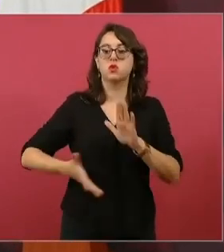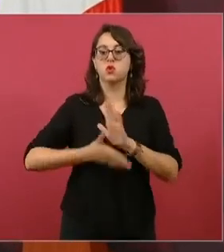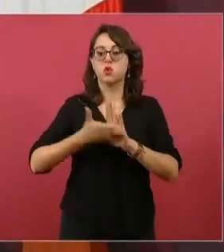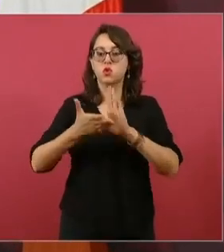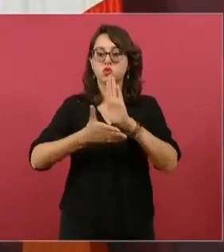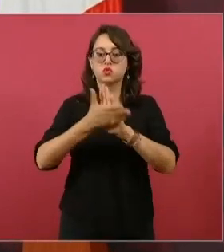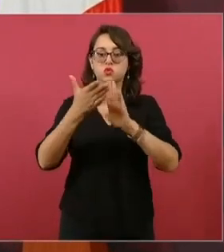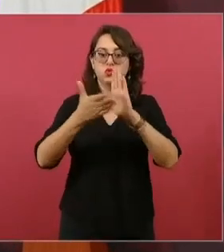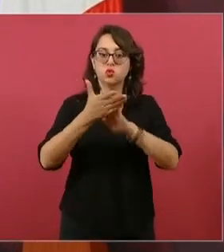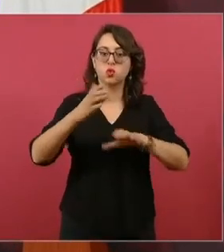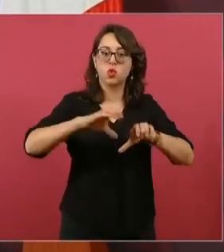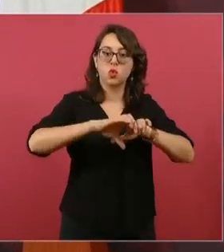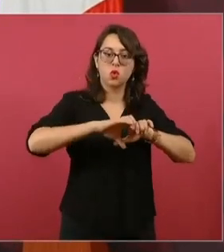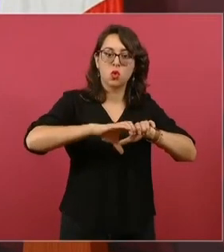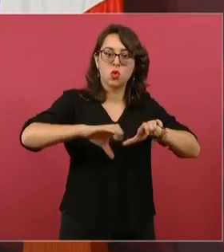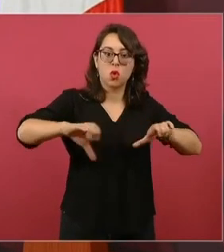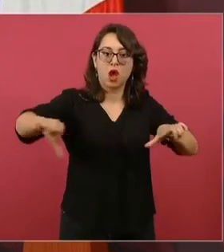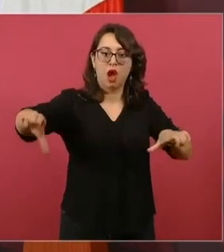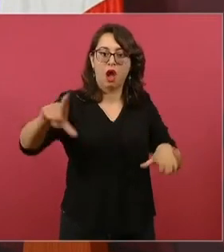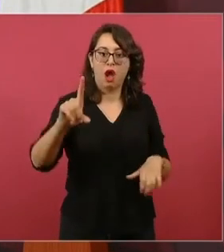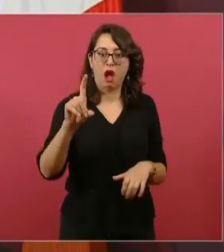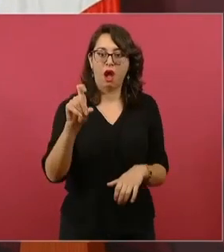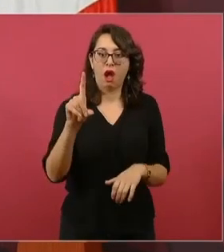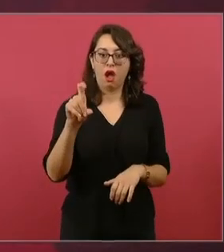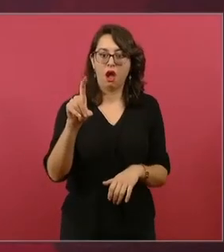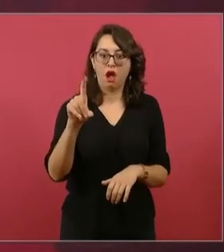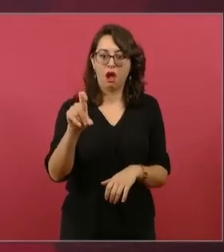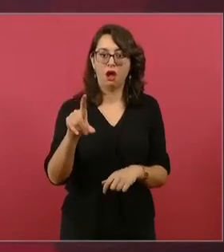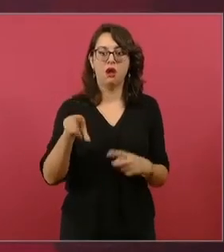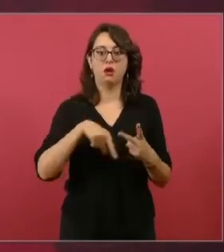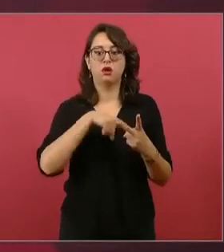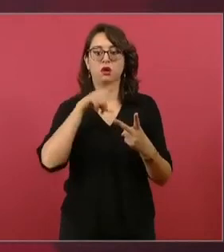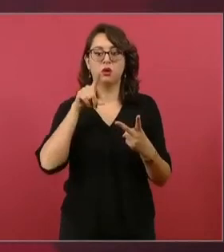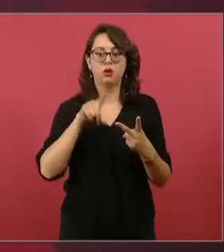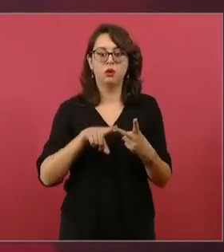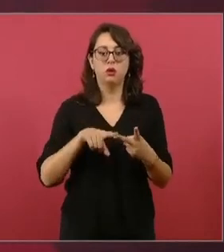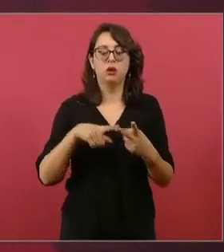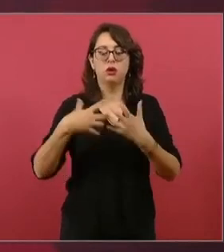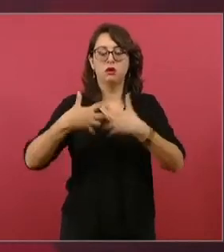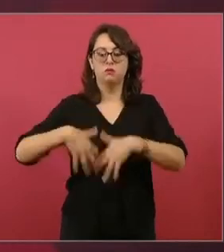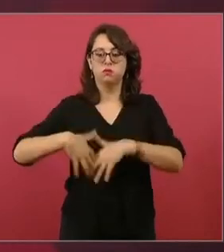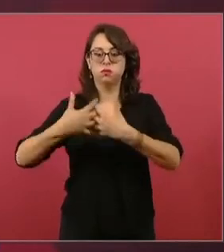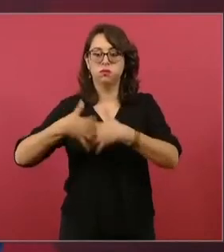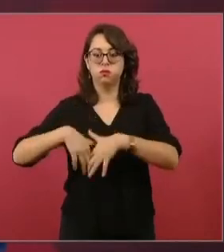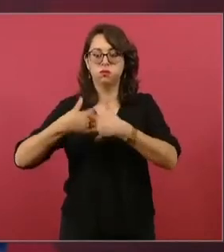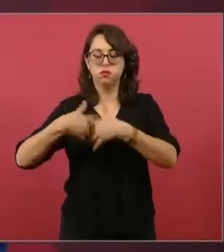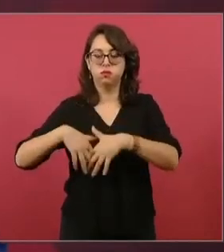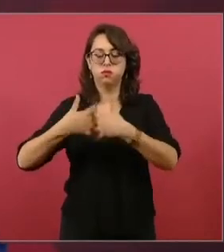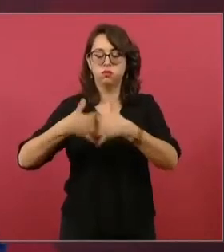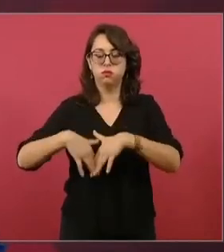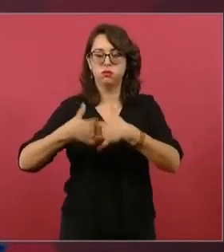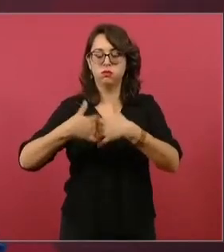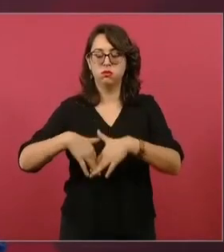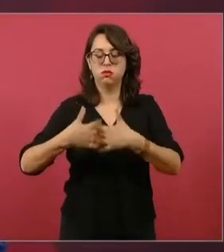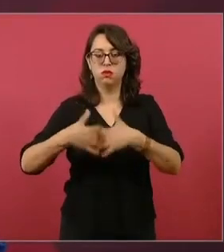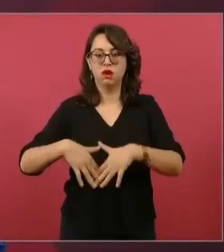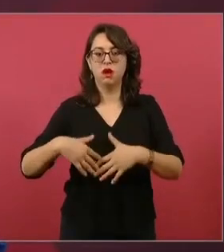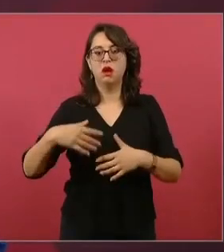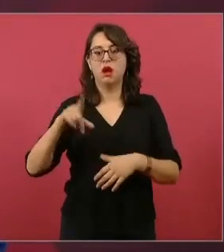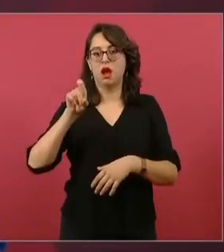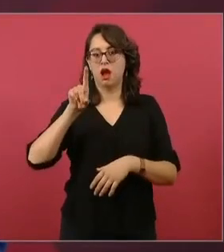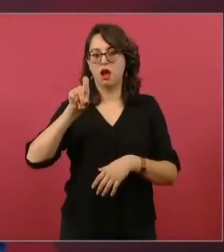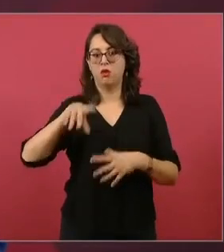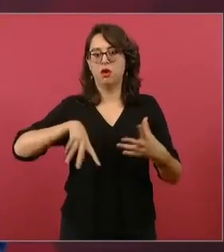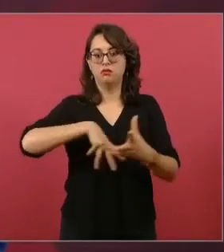estamos también construyendo plantas de tratamiento para agua en distintas partes del